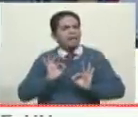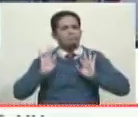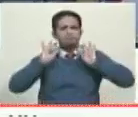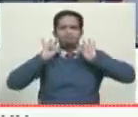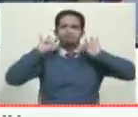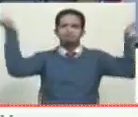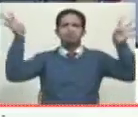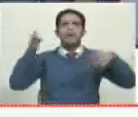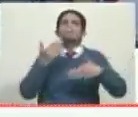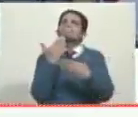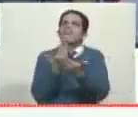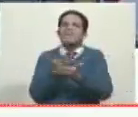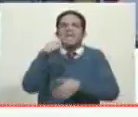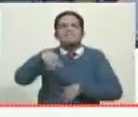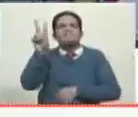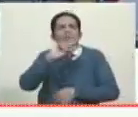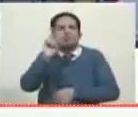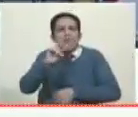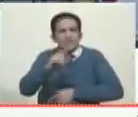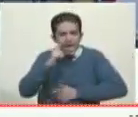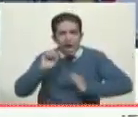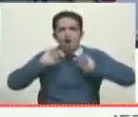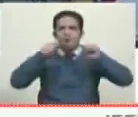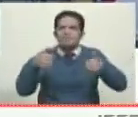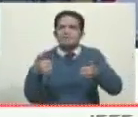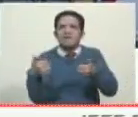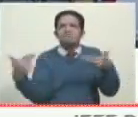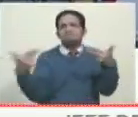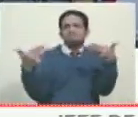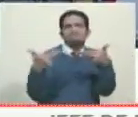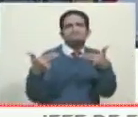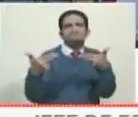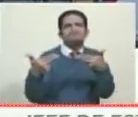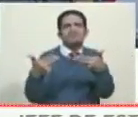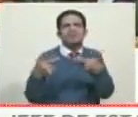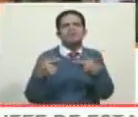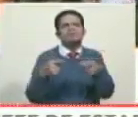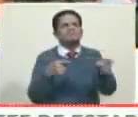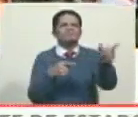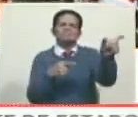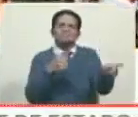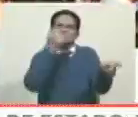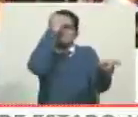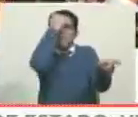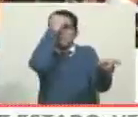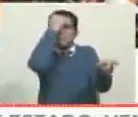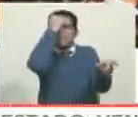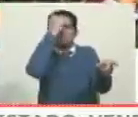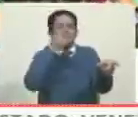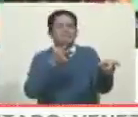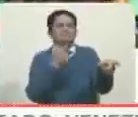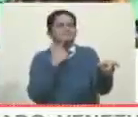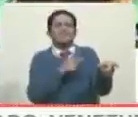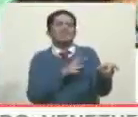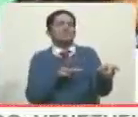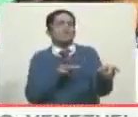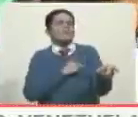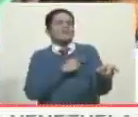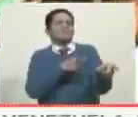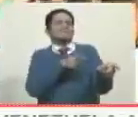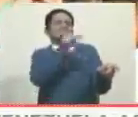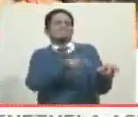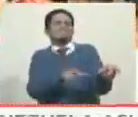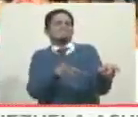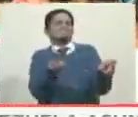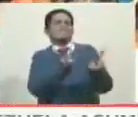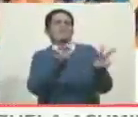venezuela una guerra civil además de insensatos no merecen ser llamados venezolanos quien